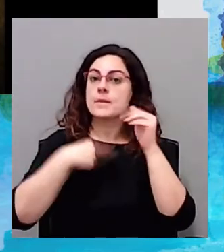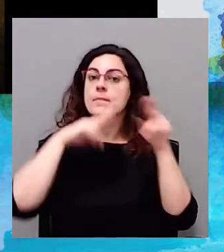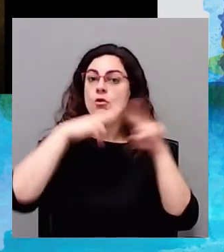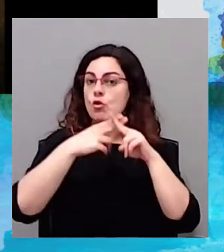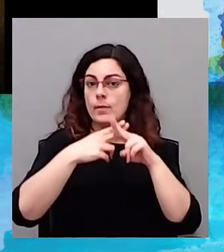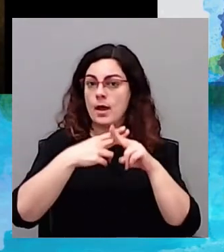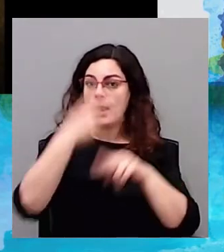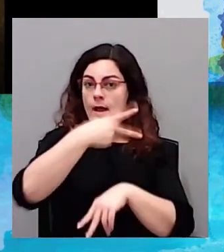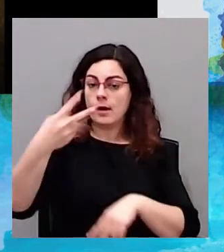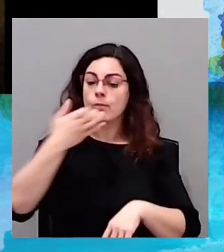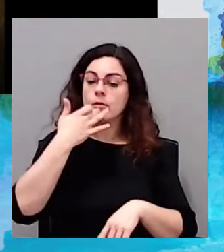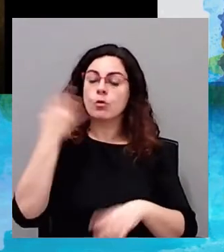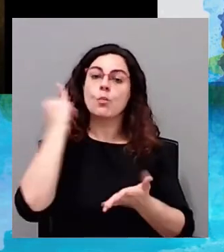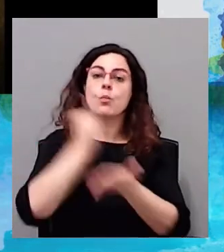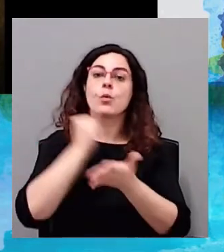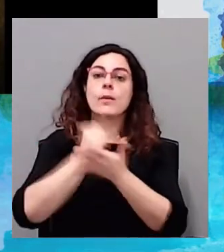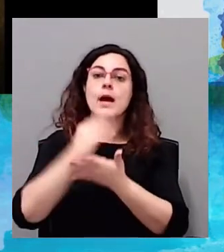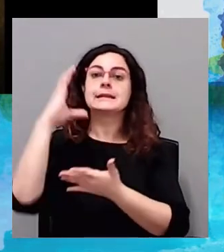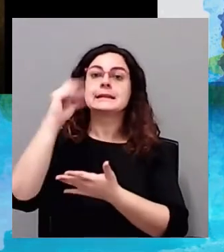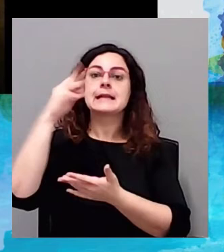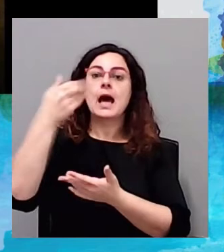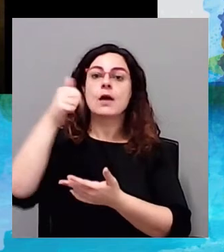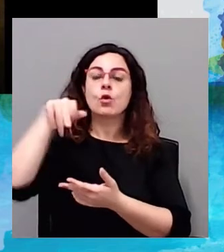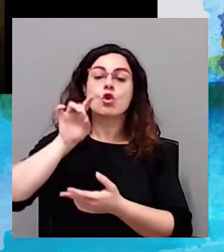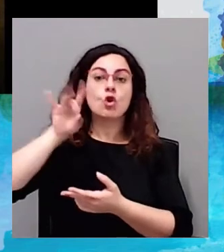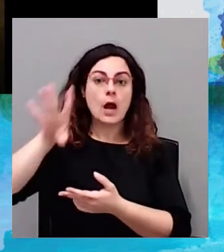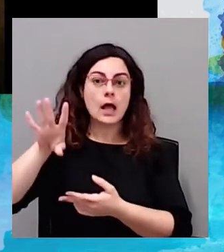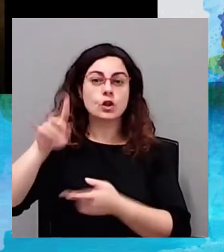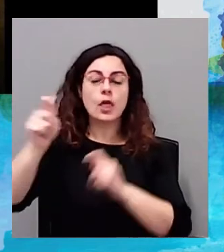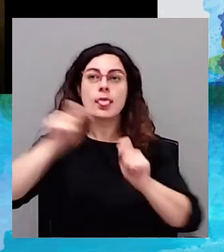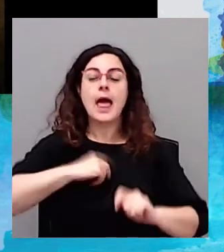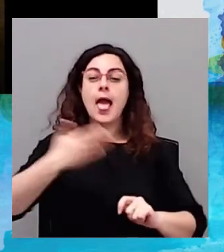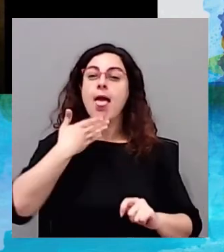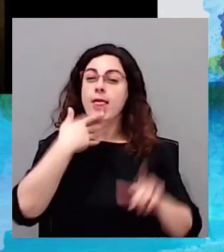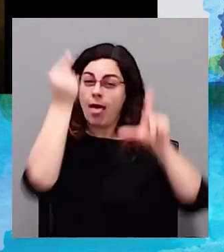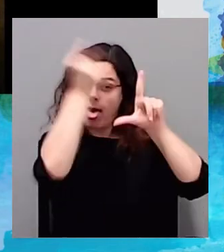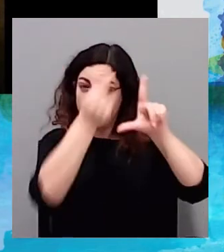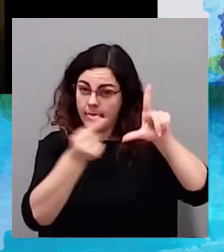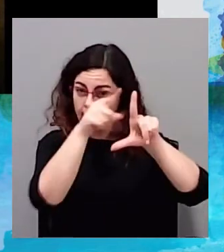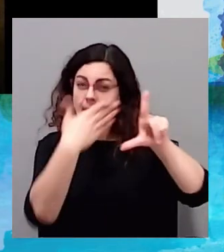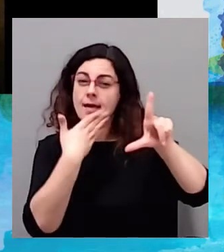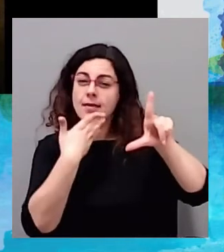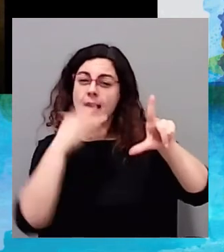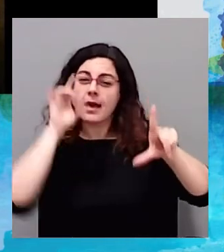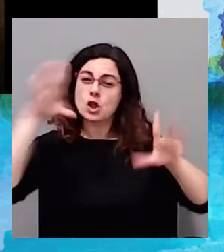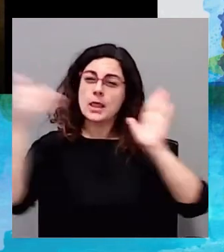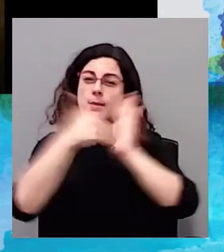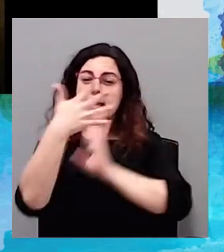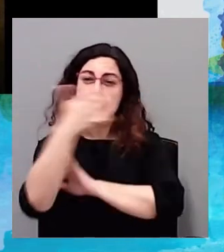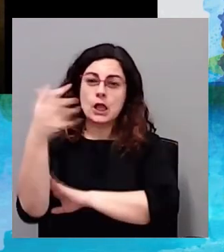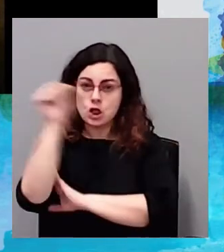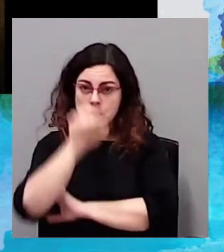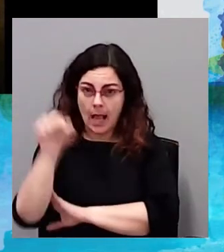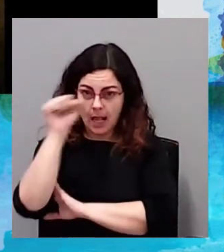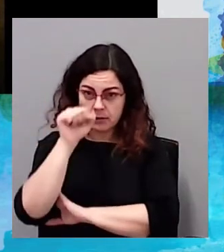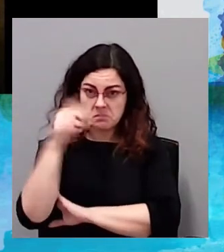carbono 14, los investigadores han datado la antigüedad de las imágenes de Altamira en unos 14.500 años, por lo que se sitúan